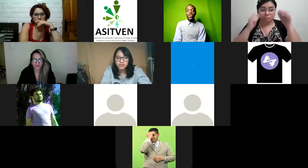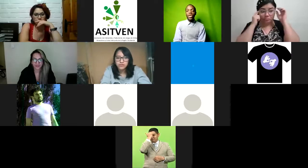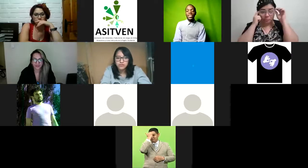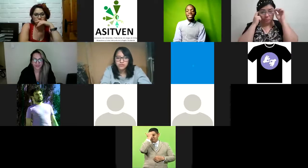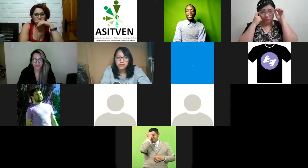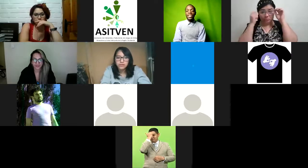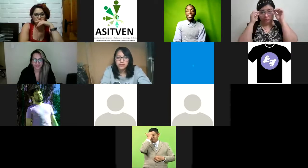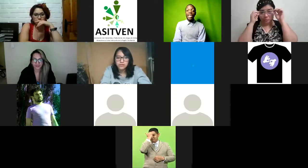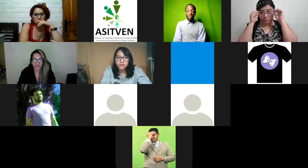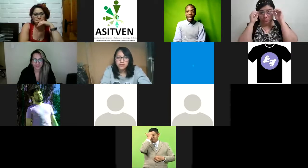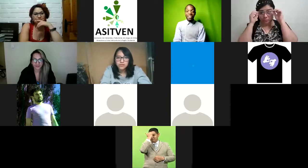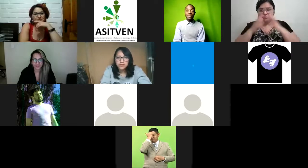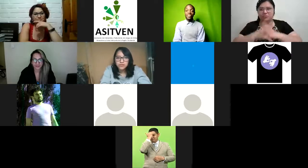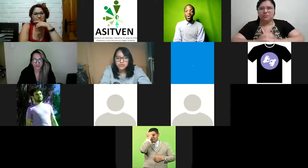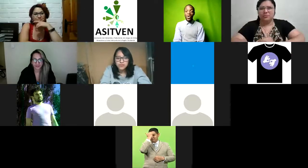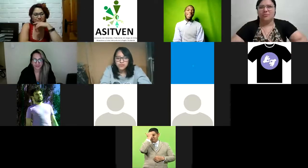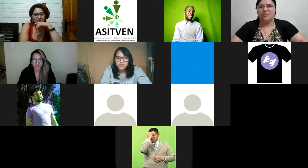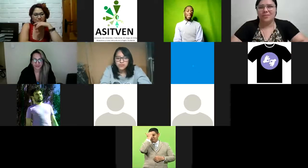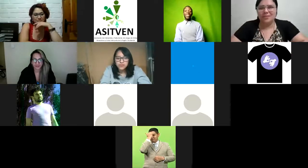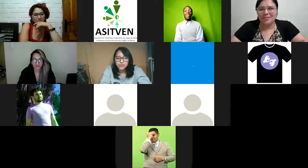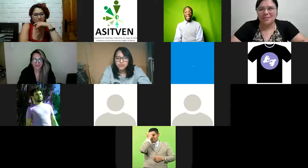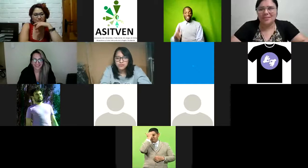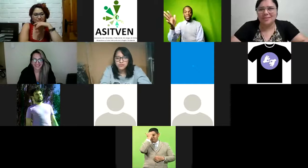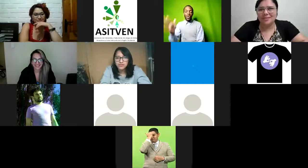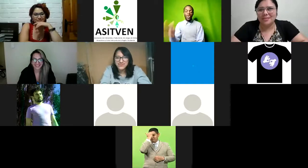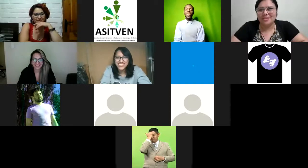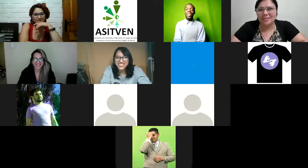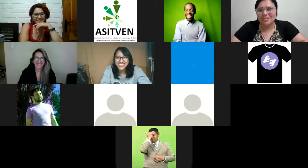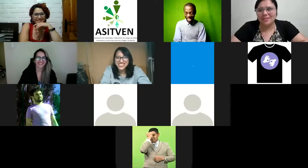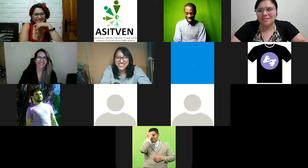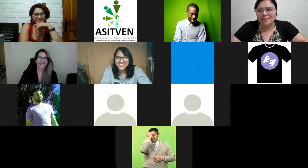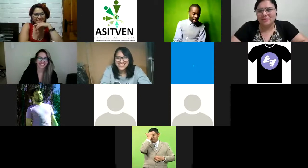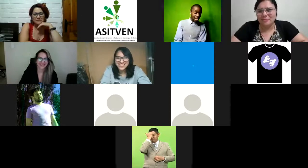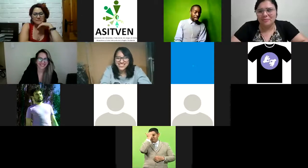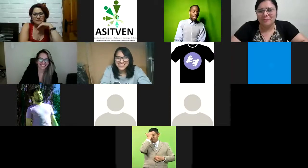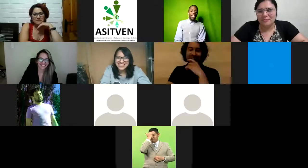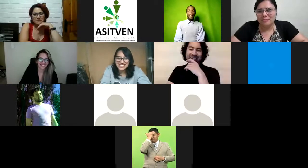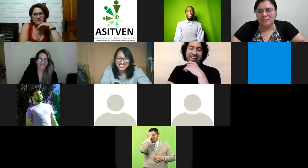Bueno, señores, ya son las 2 horas, para que no digan, ay, se pasó como ayer.